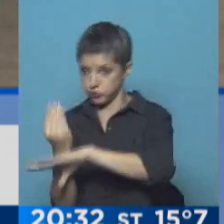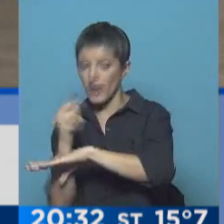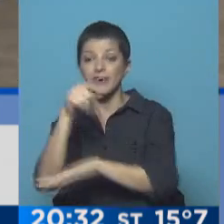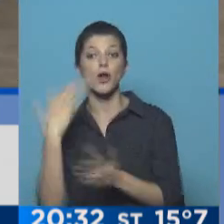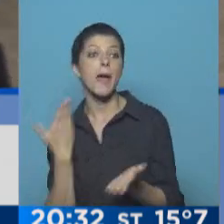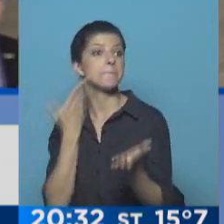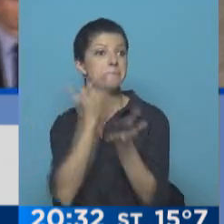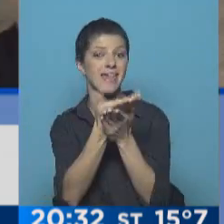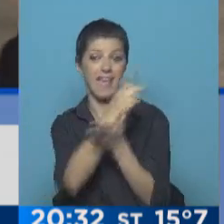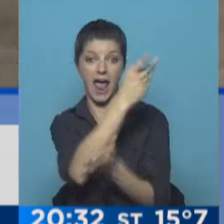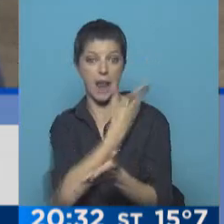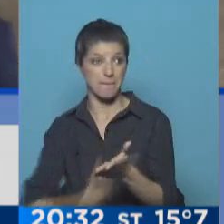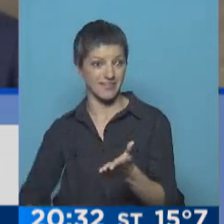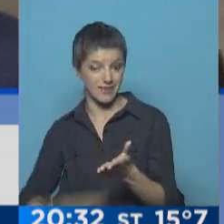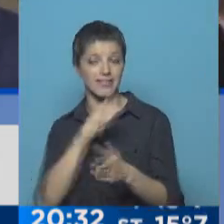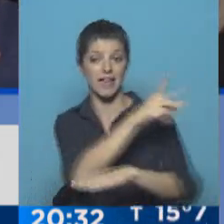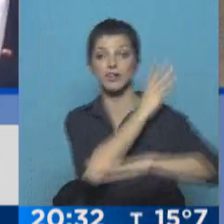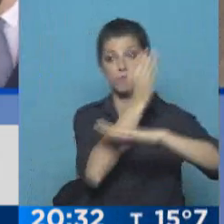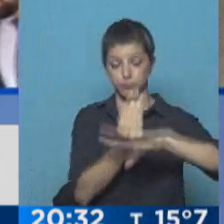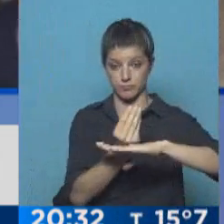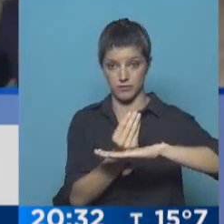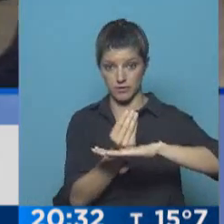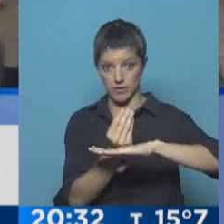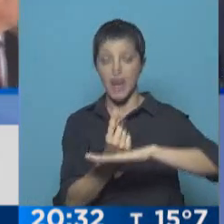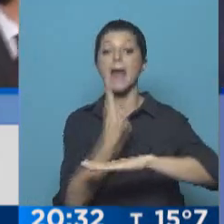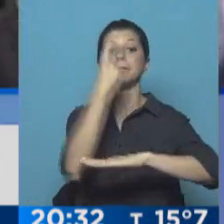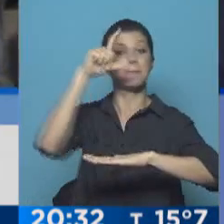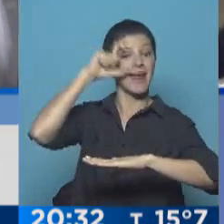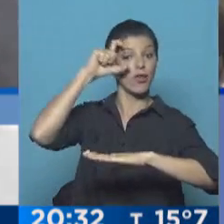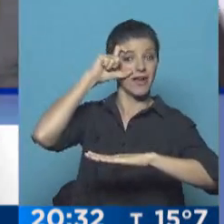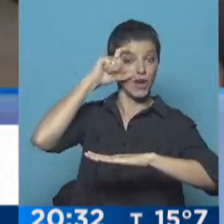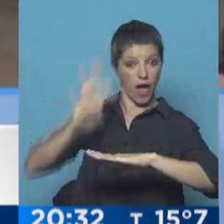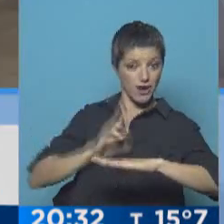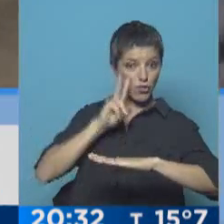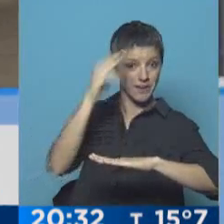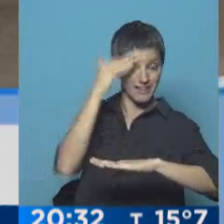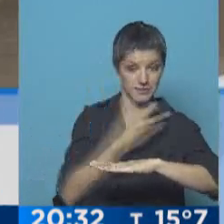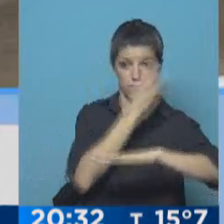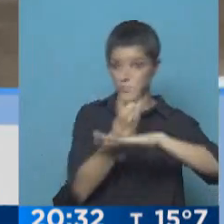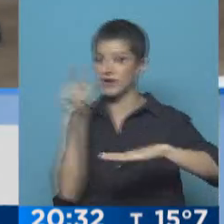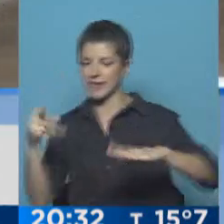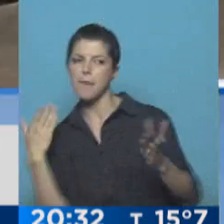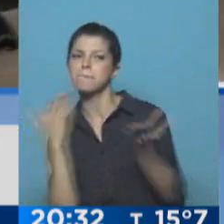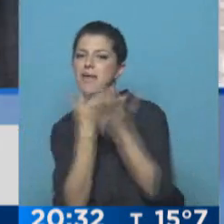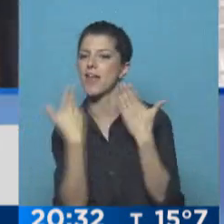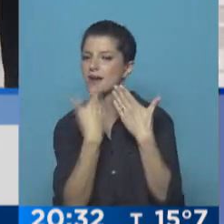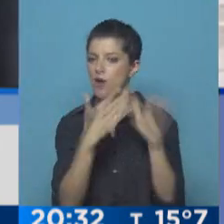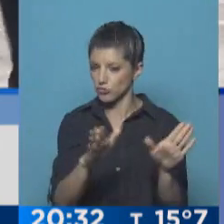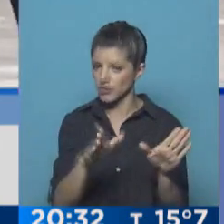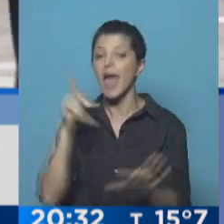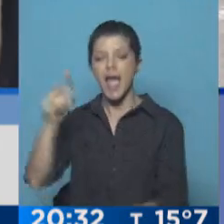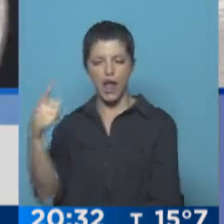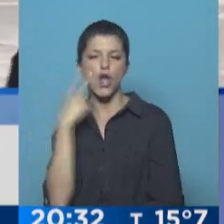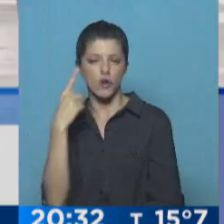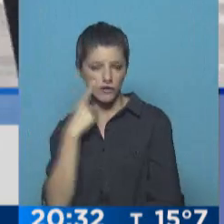una presidenta que asumió, lo reitero, el 1 de enero. Cardoso, un conocedor de la historia latinoamericana,